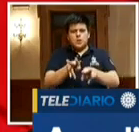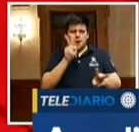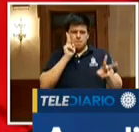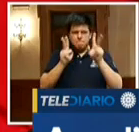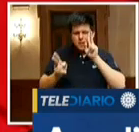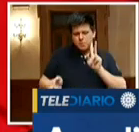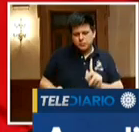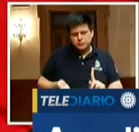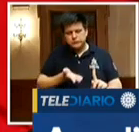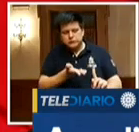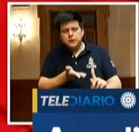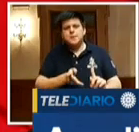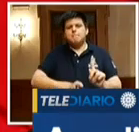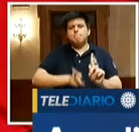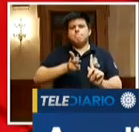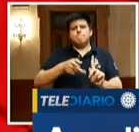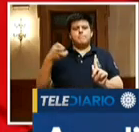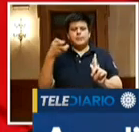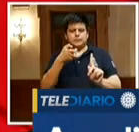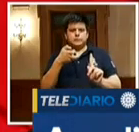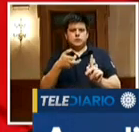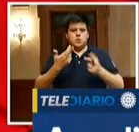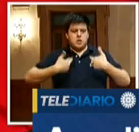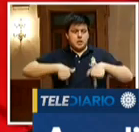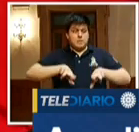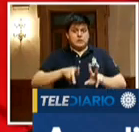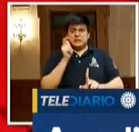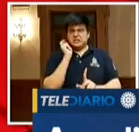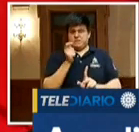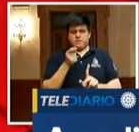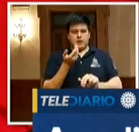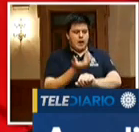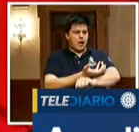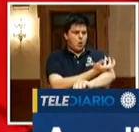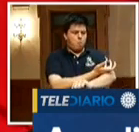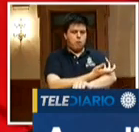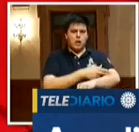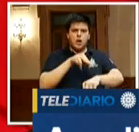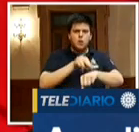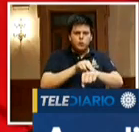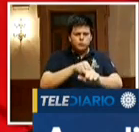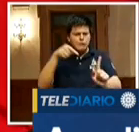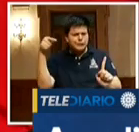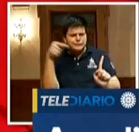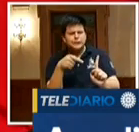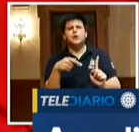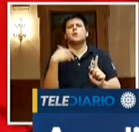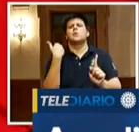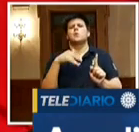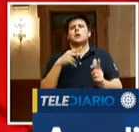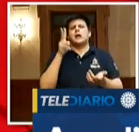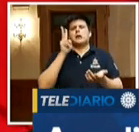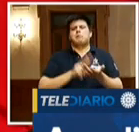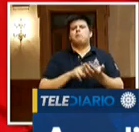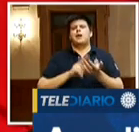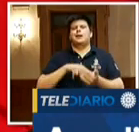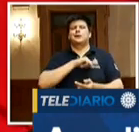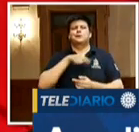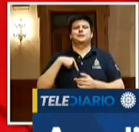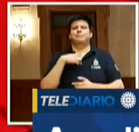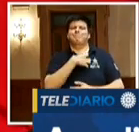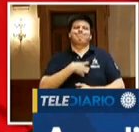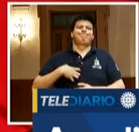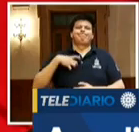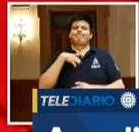representa para nosotros el que sea un médico y que sea un compañero nuestro un motivo de alegría